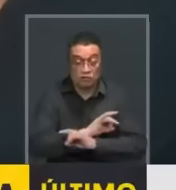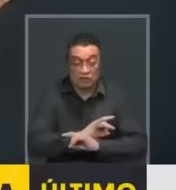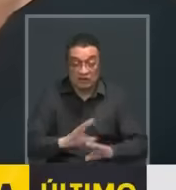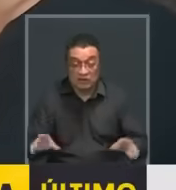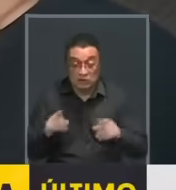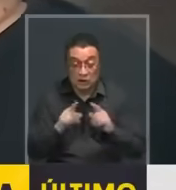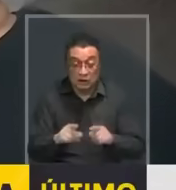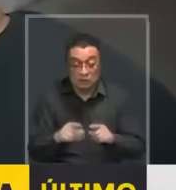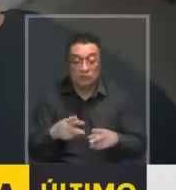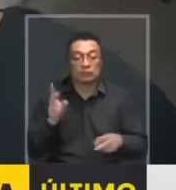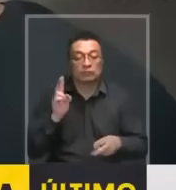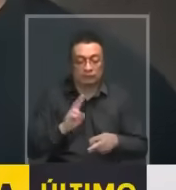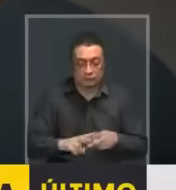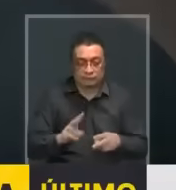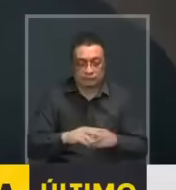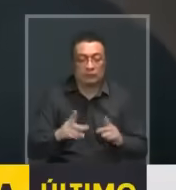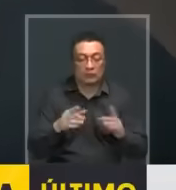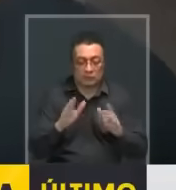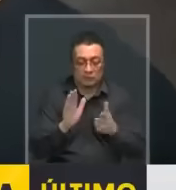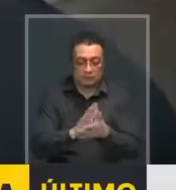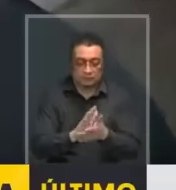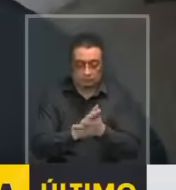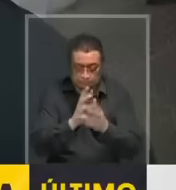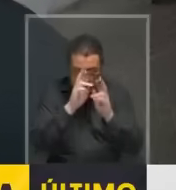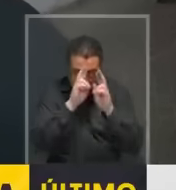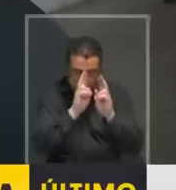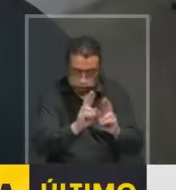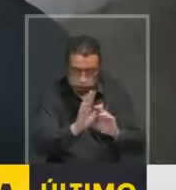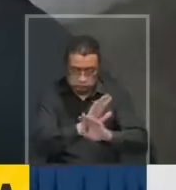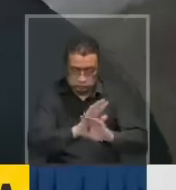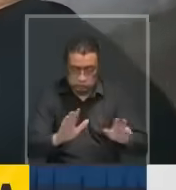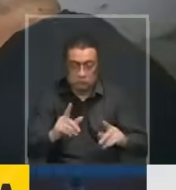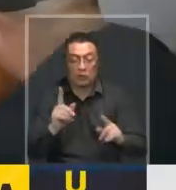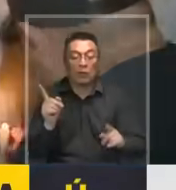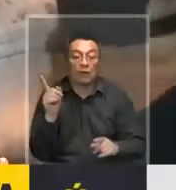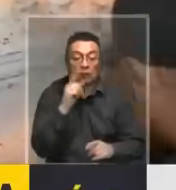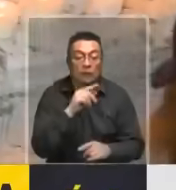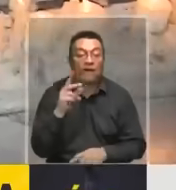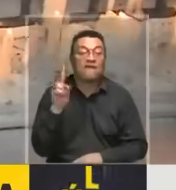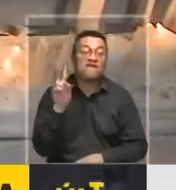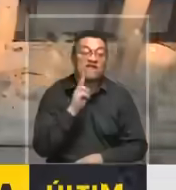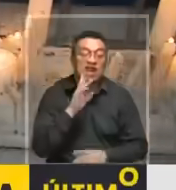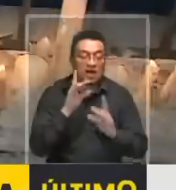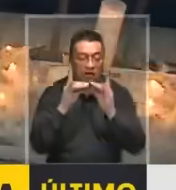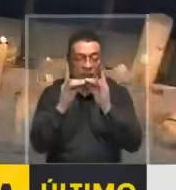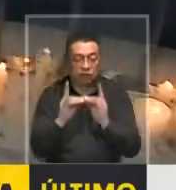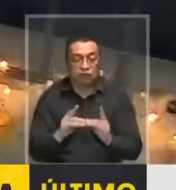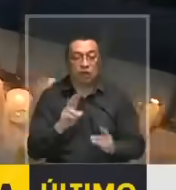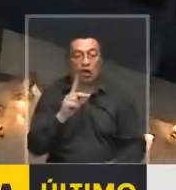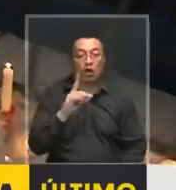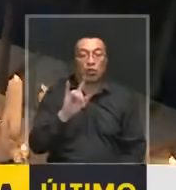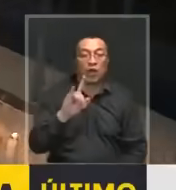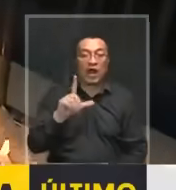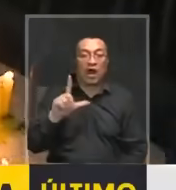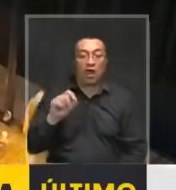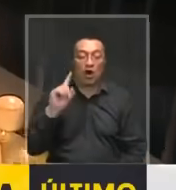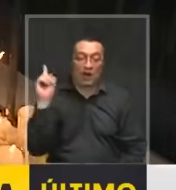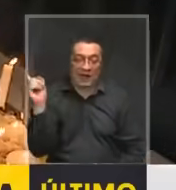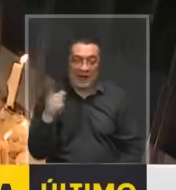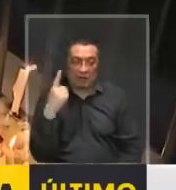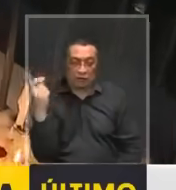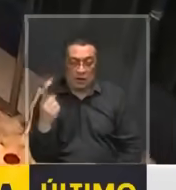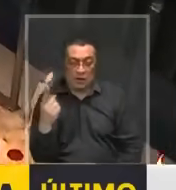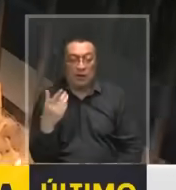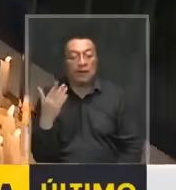se realiza la ceremonia fúnebre, quiero decir, el día viernes. Duelo nacional y, bueno, una